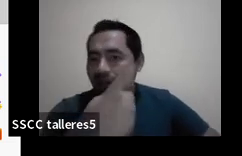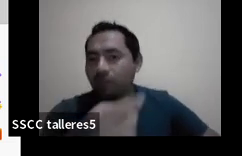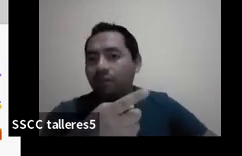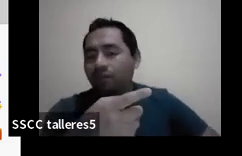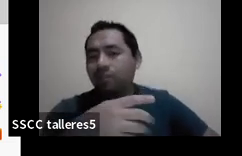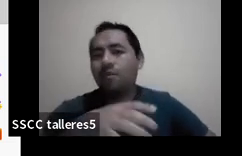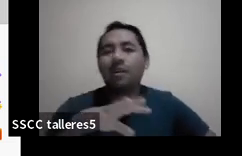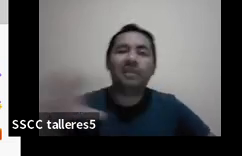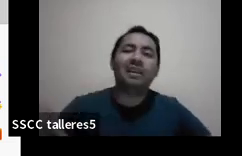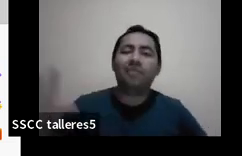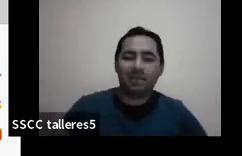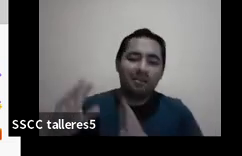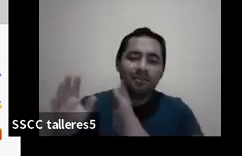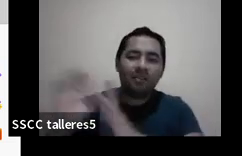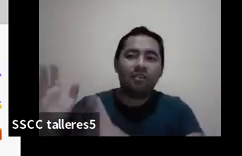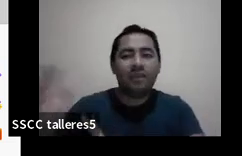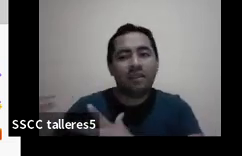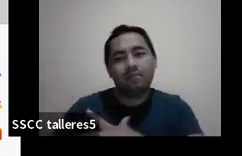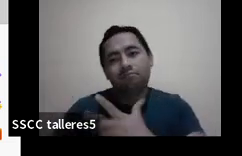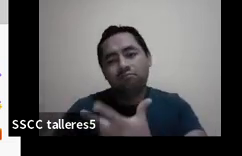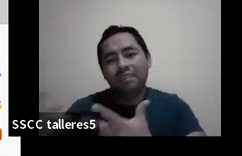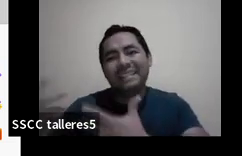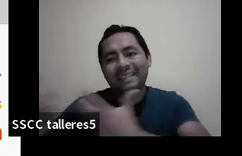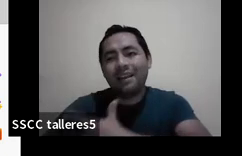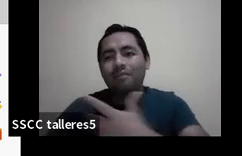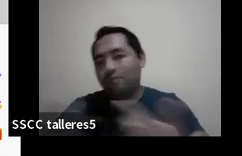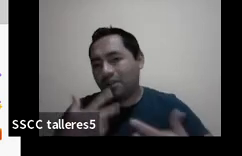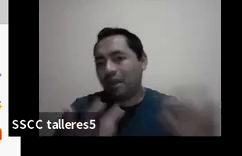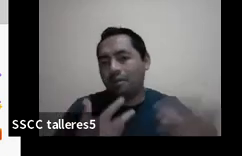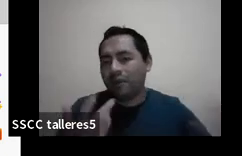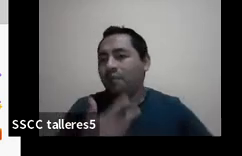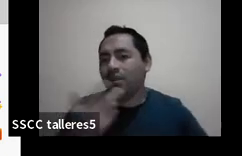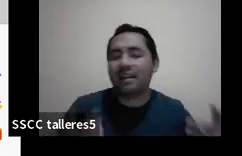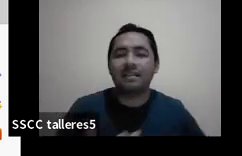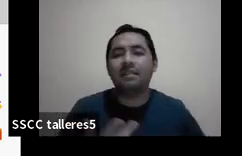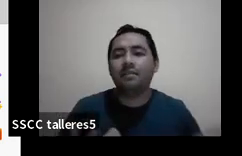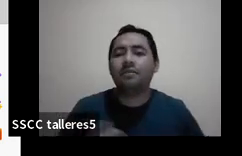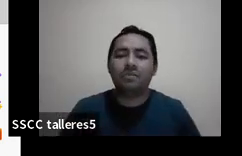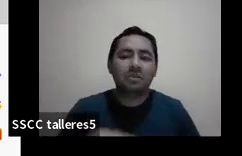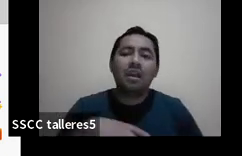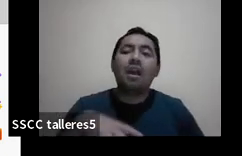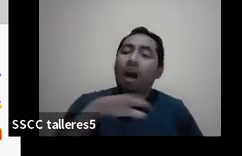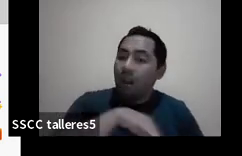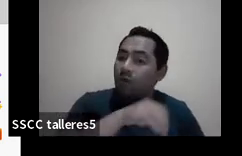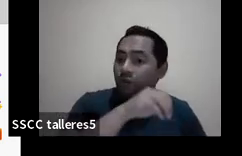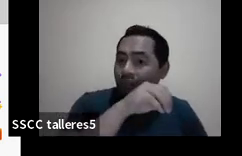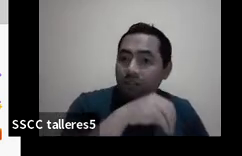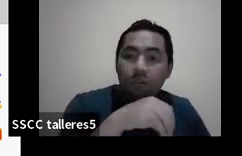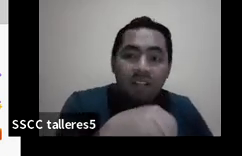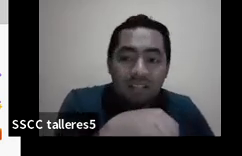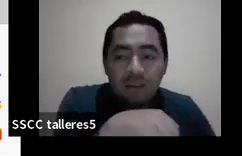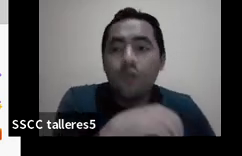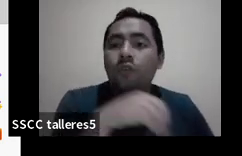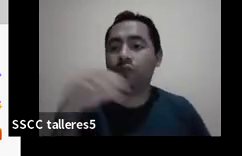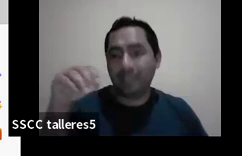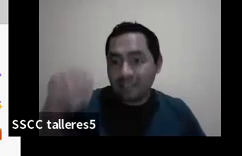canal de comunicación, entonces como que aprender lengua de señas como que no lo ven tan necesario, porque ya pueden comunicarse así. Entonces, hay algunos que no